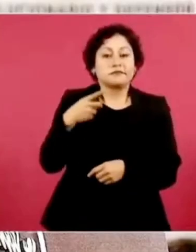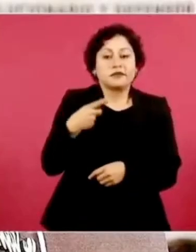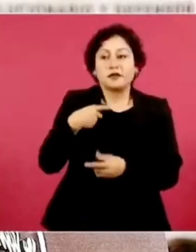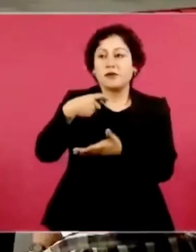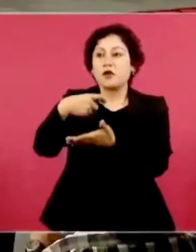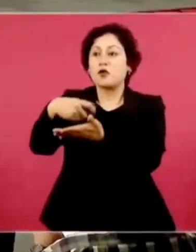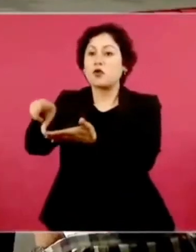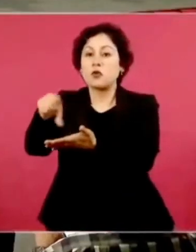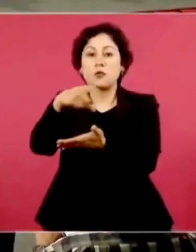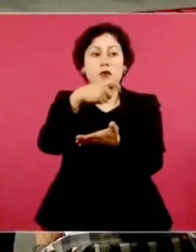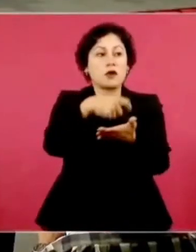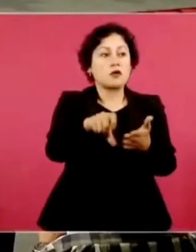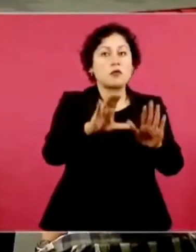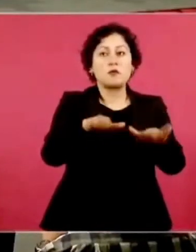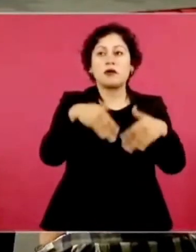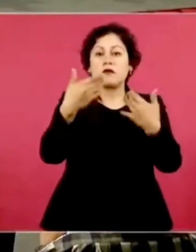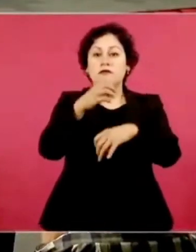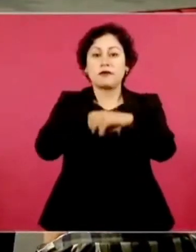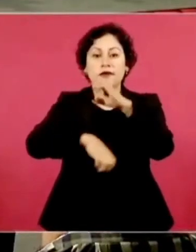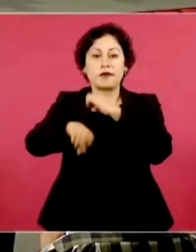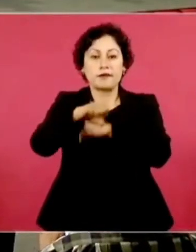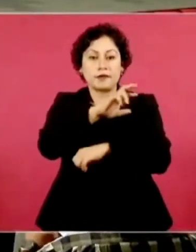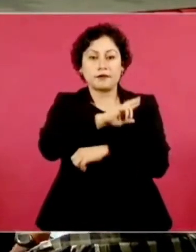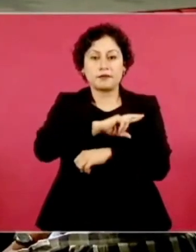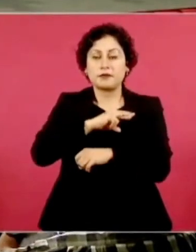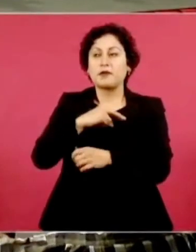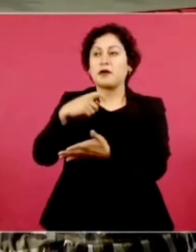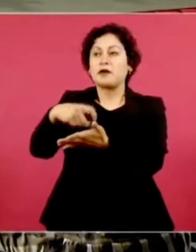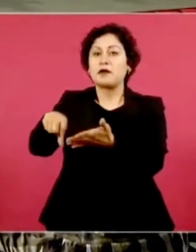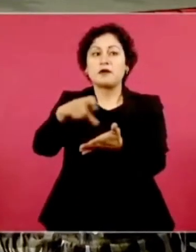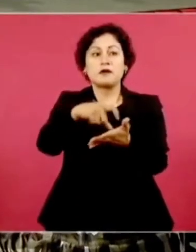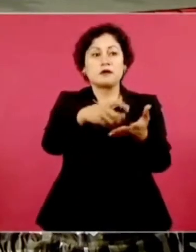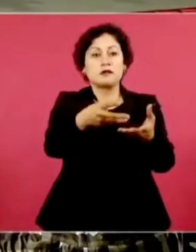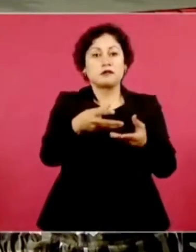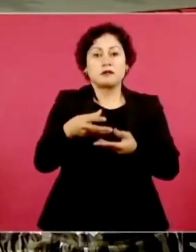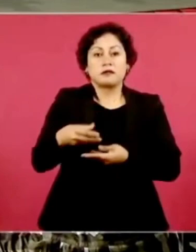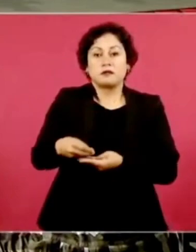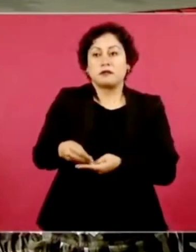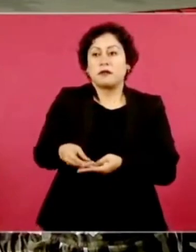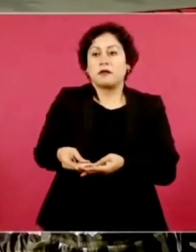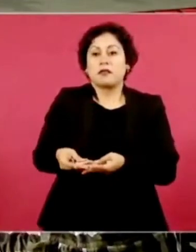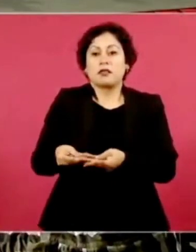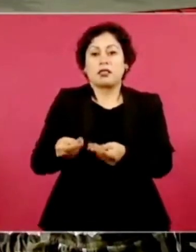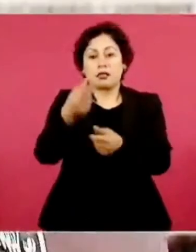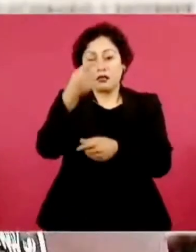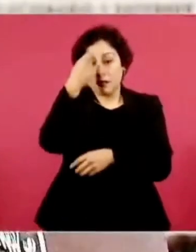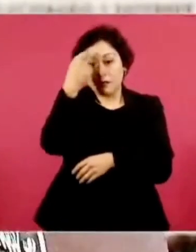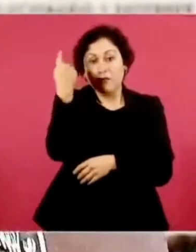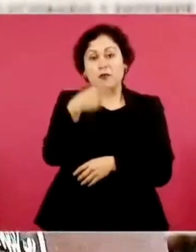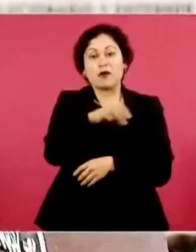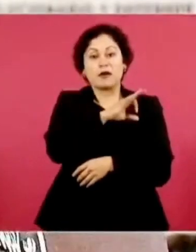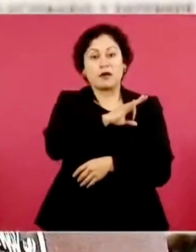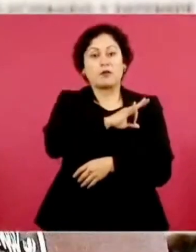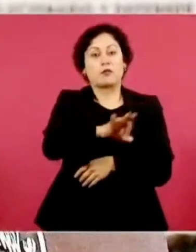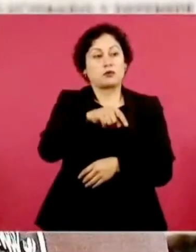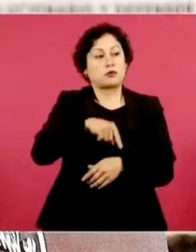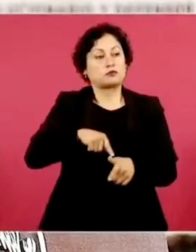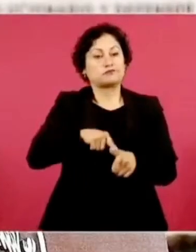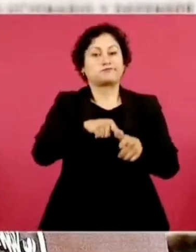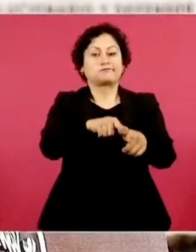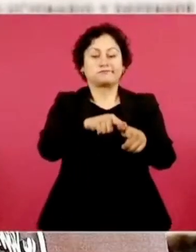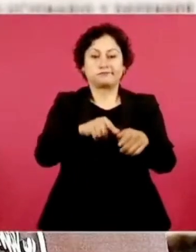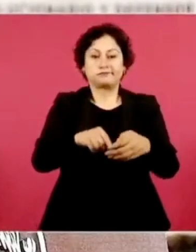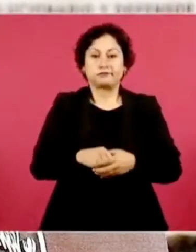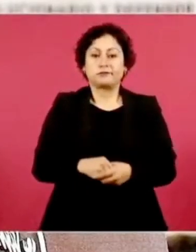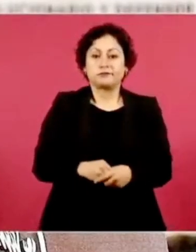privadas, garantizándoles así su rentabilidad. Asimismo, se establecen